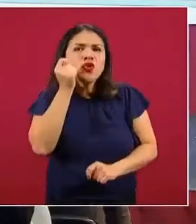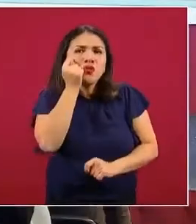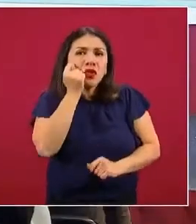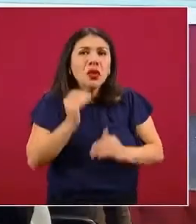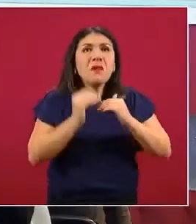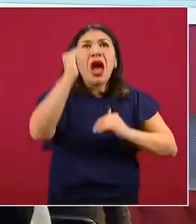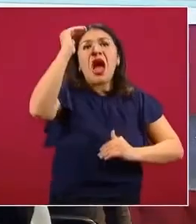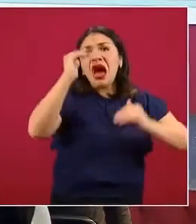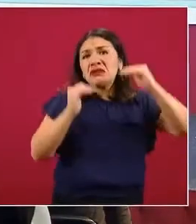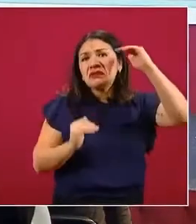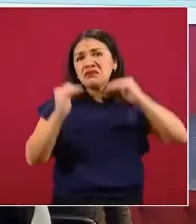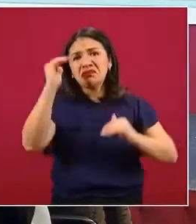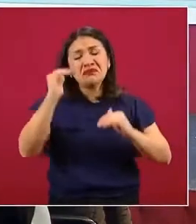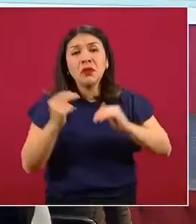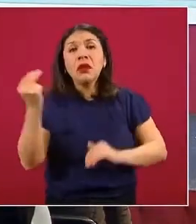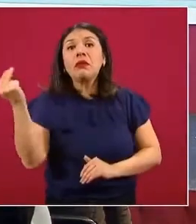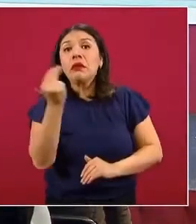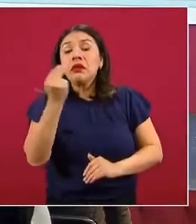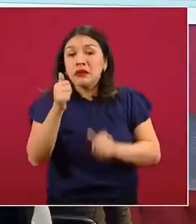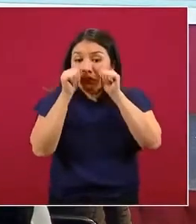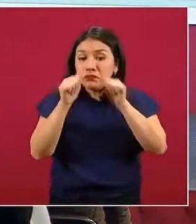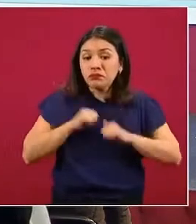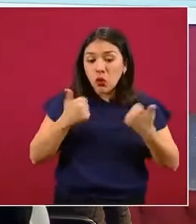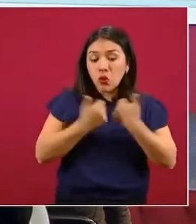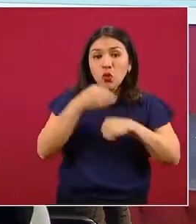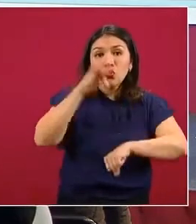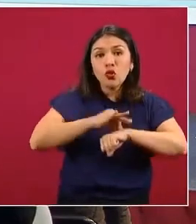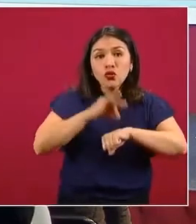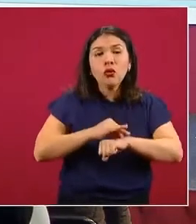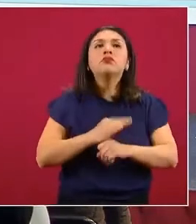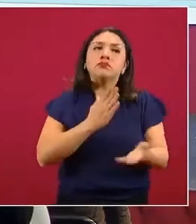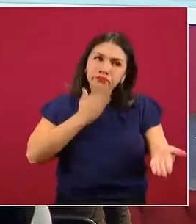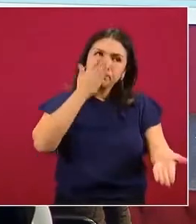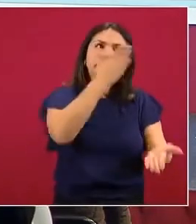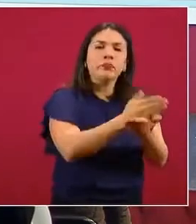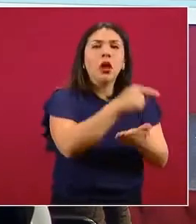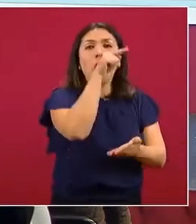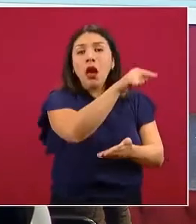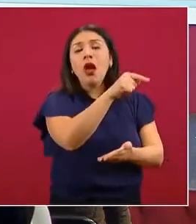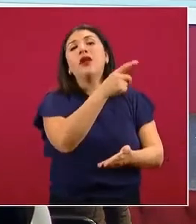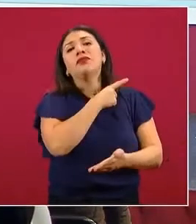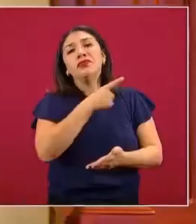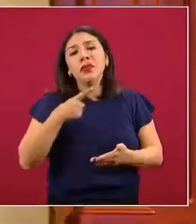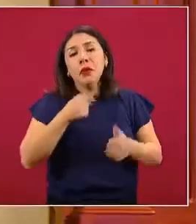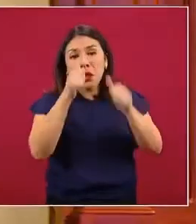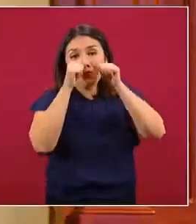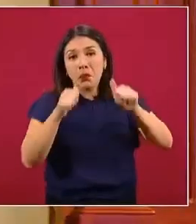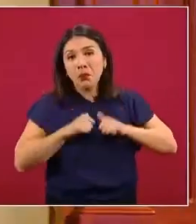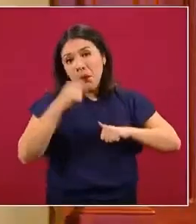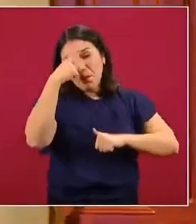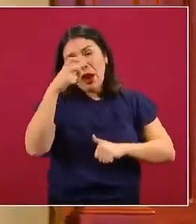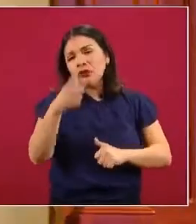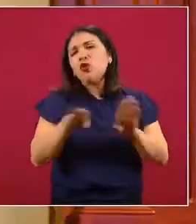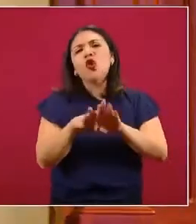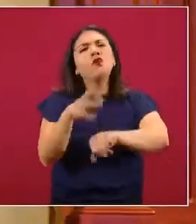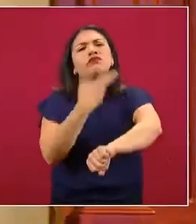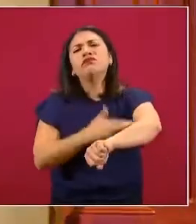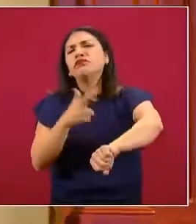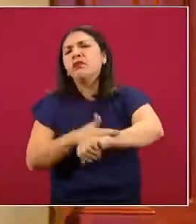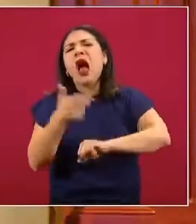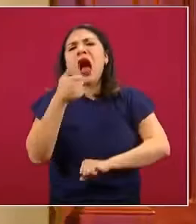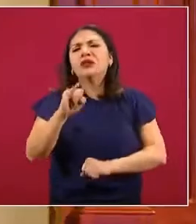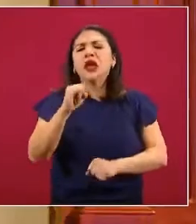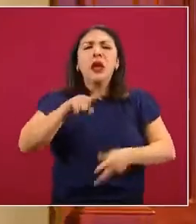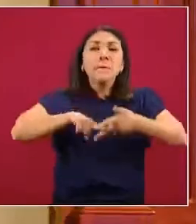mayor medida demandaron atención médica y tuvieron que recibirla como parte del proceso que hemos tenido en el